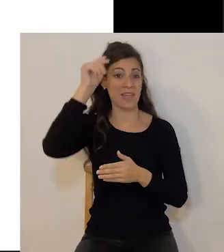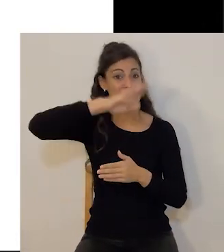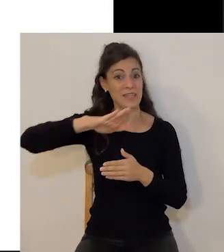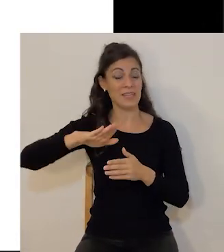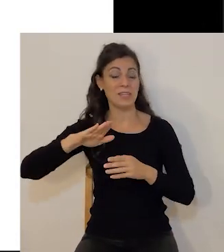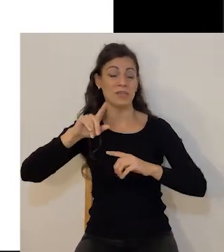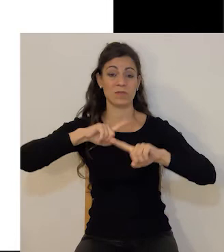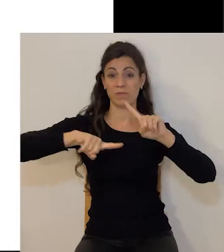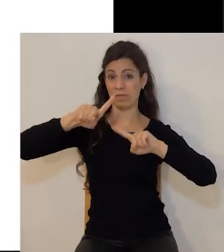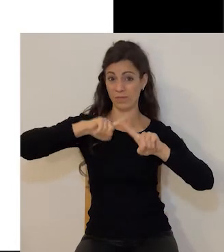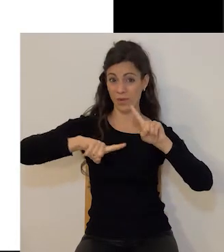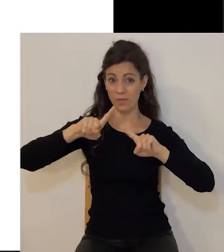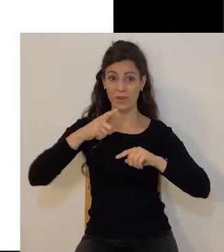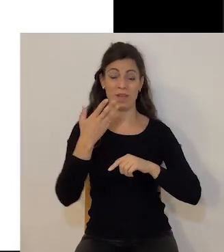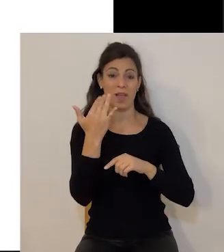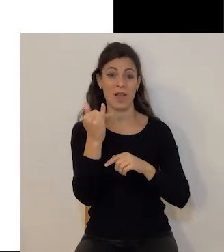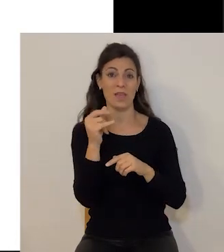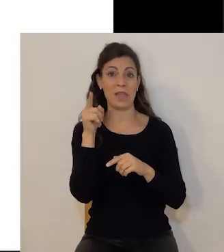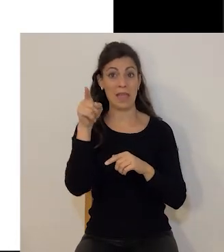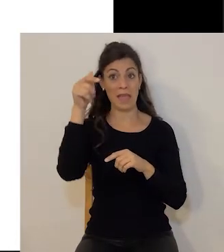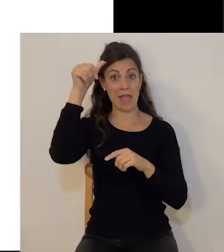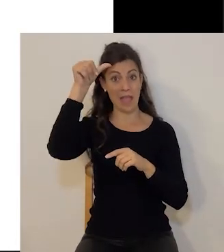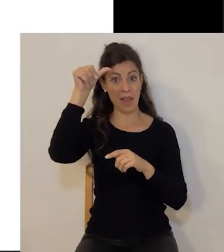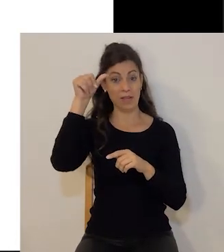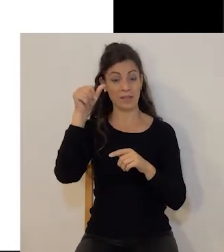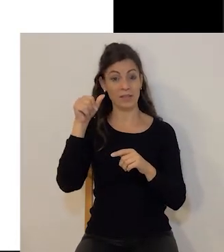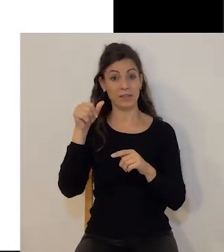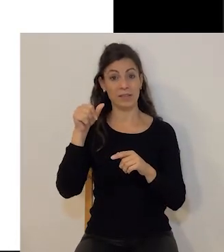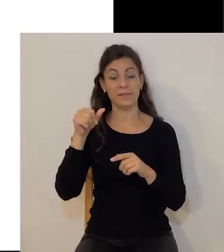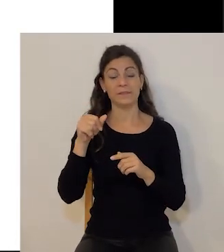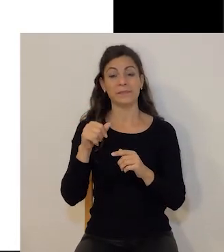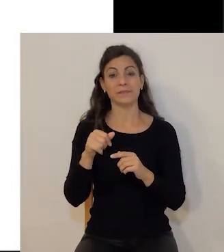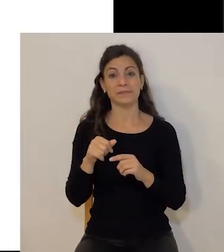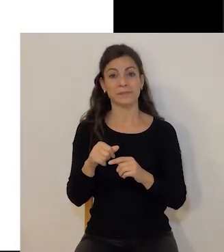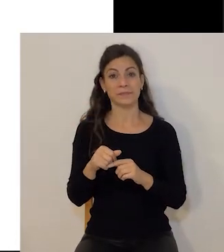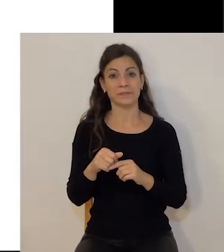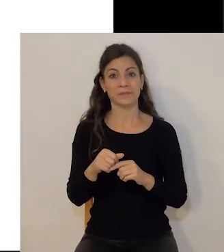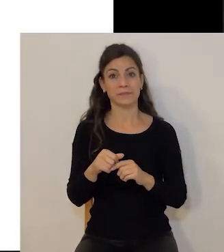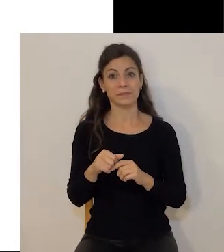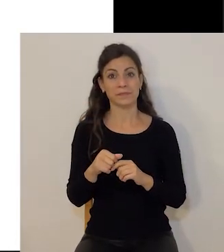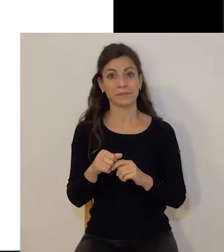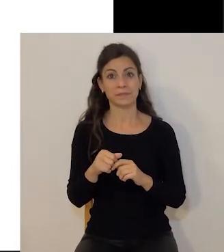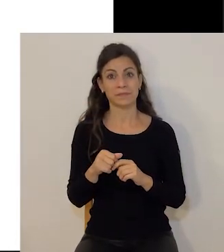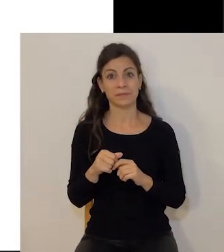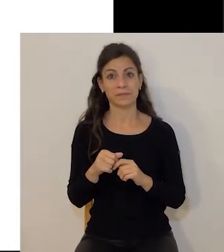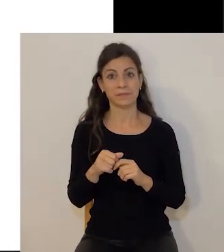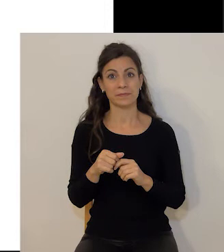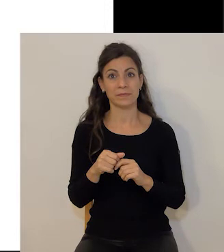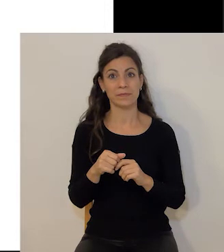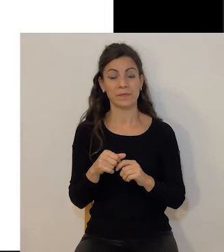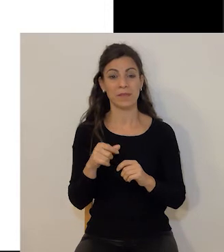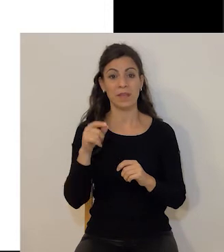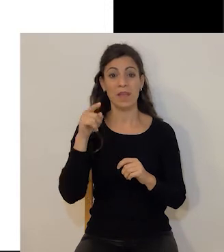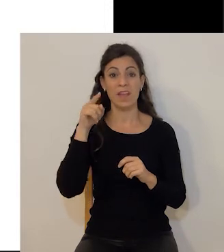tienen dificultades, este es un niño que tiene una dificultad en el que su